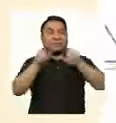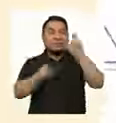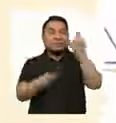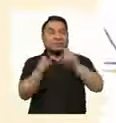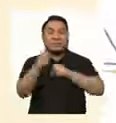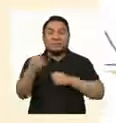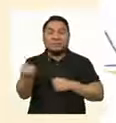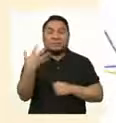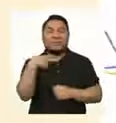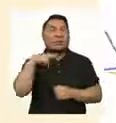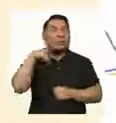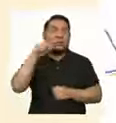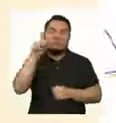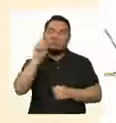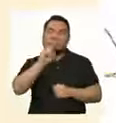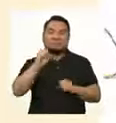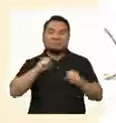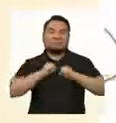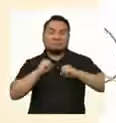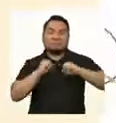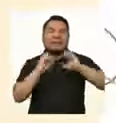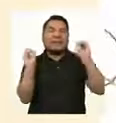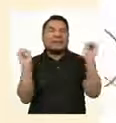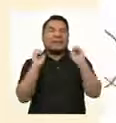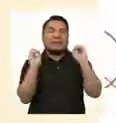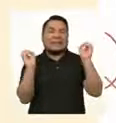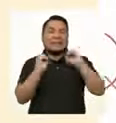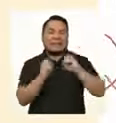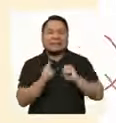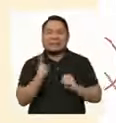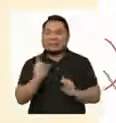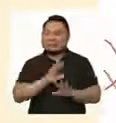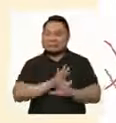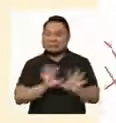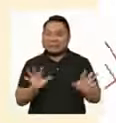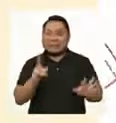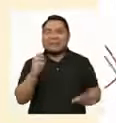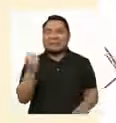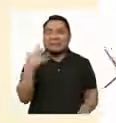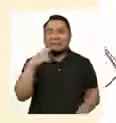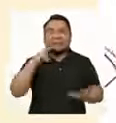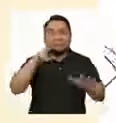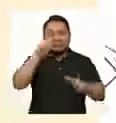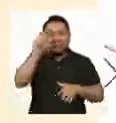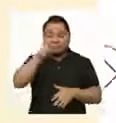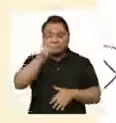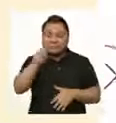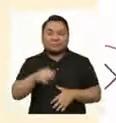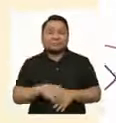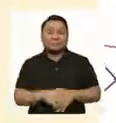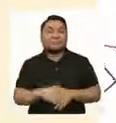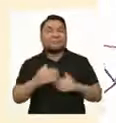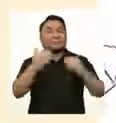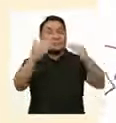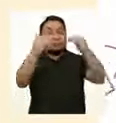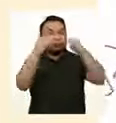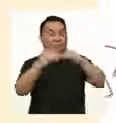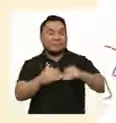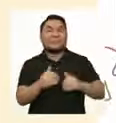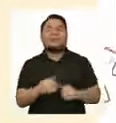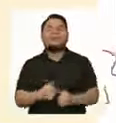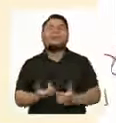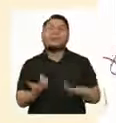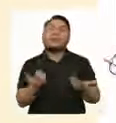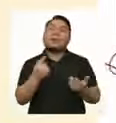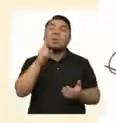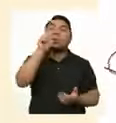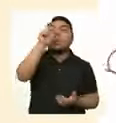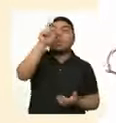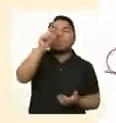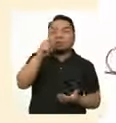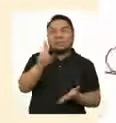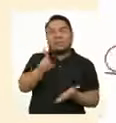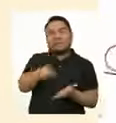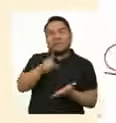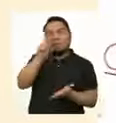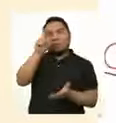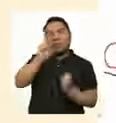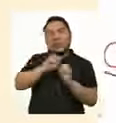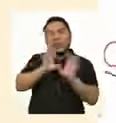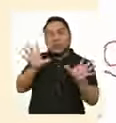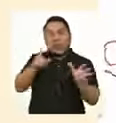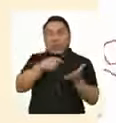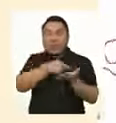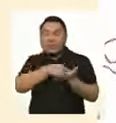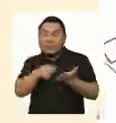personas no practican ningún día actividad física alguna. Luego, los que por lo menos un solo día a